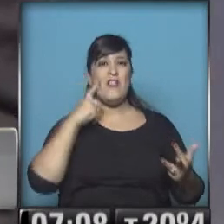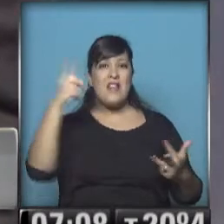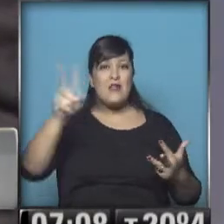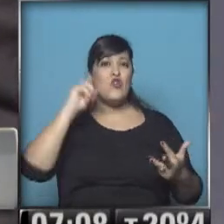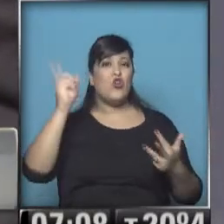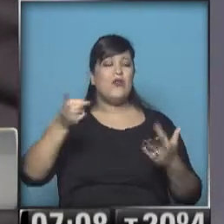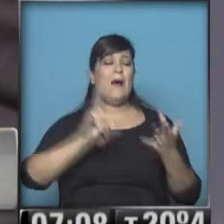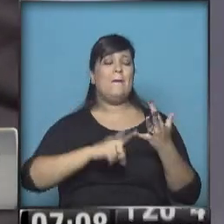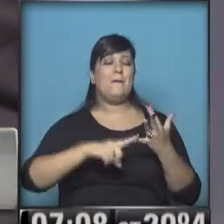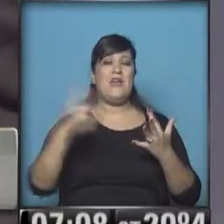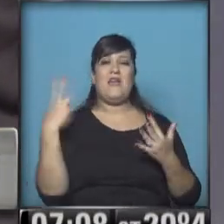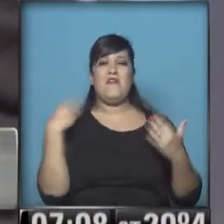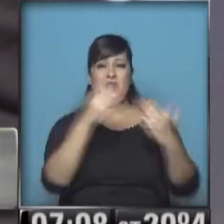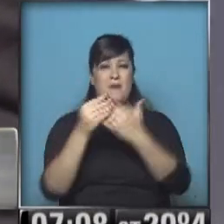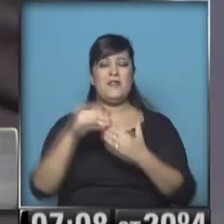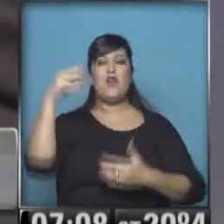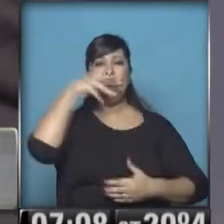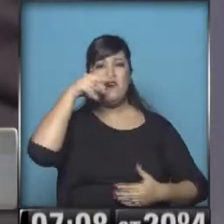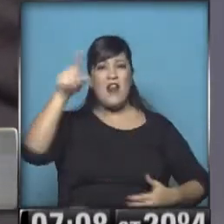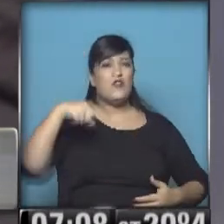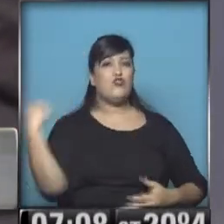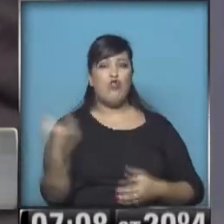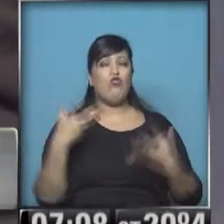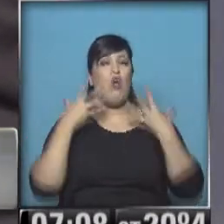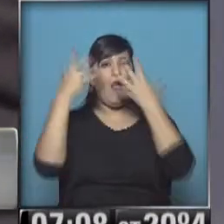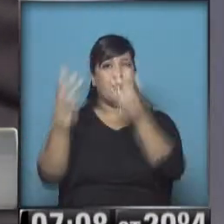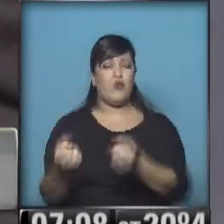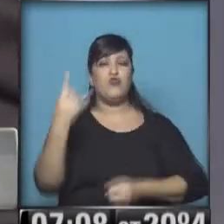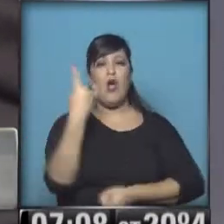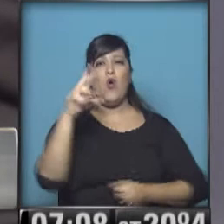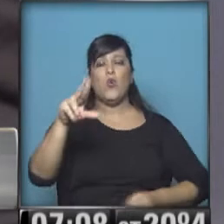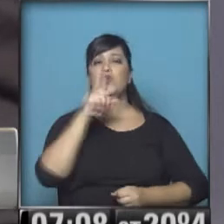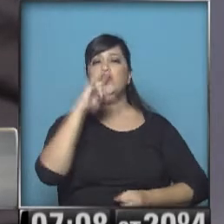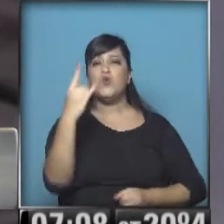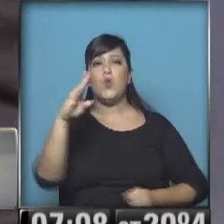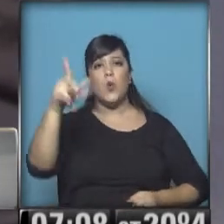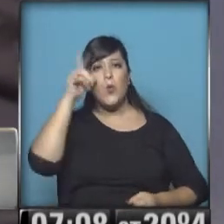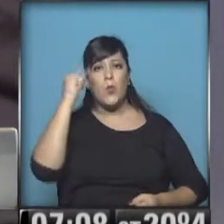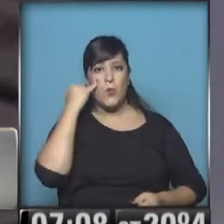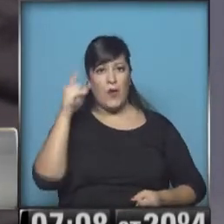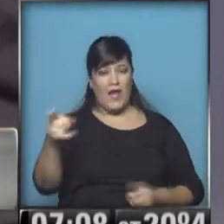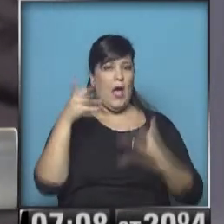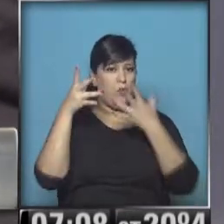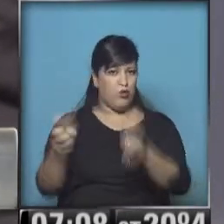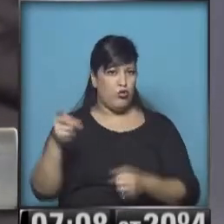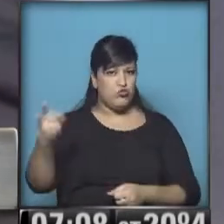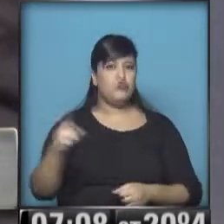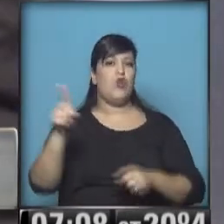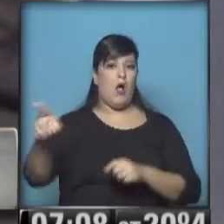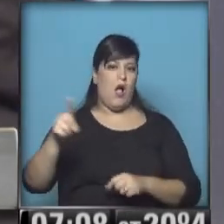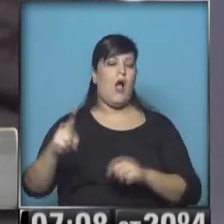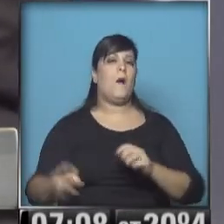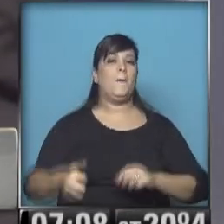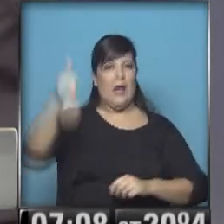gabinete, Aníbal Fernández, todos acompañando a un Urtubey que si bien estaba, aventajaba en todas